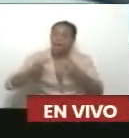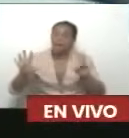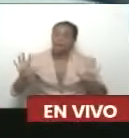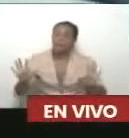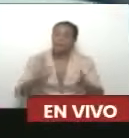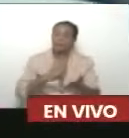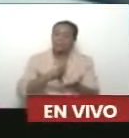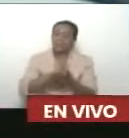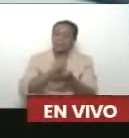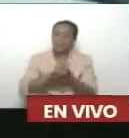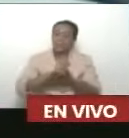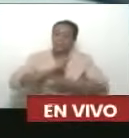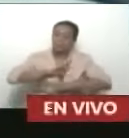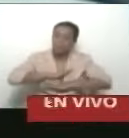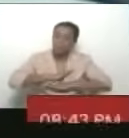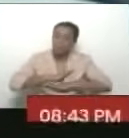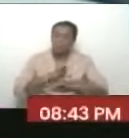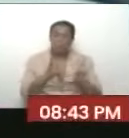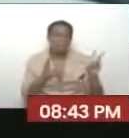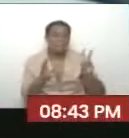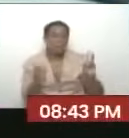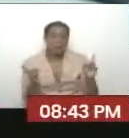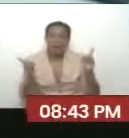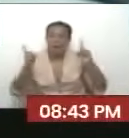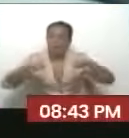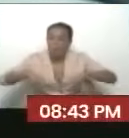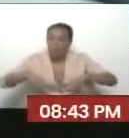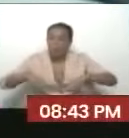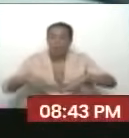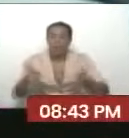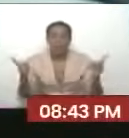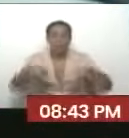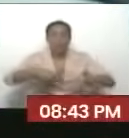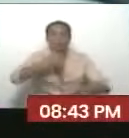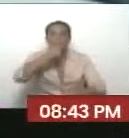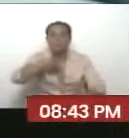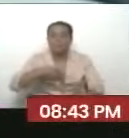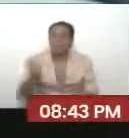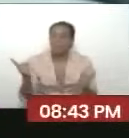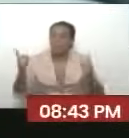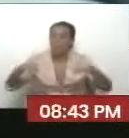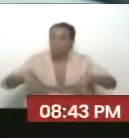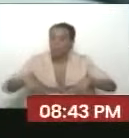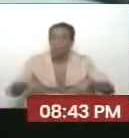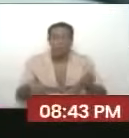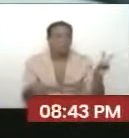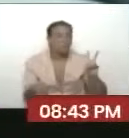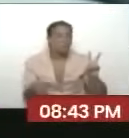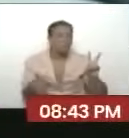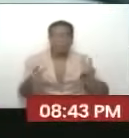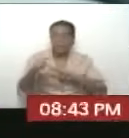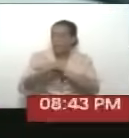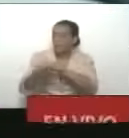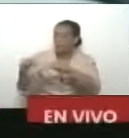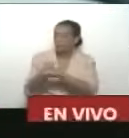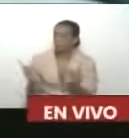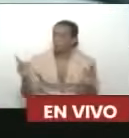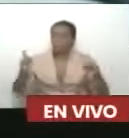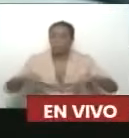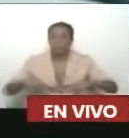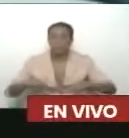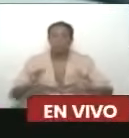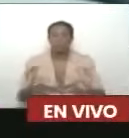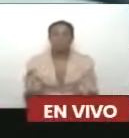amistosa y satisfactoria para las partes, como lo dice el acuerdo de Ginebra. ¿Por qué? Porque llegaron al colmo,